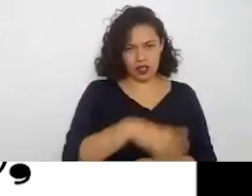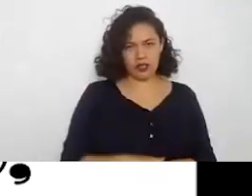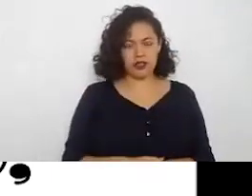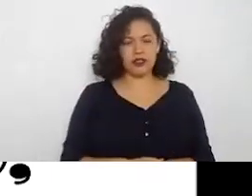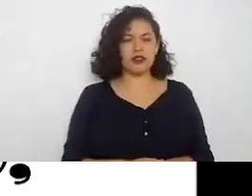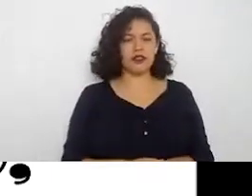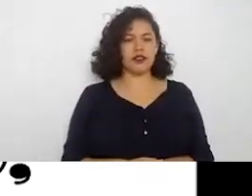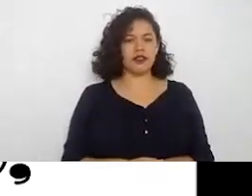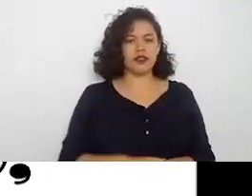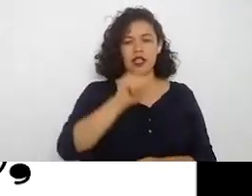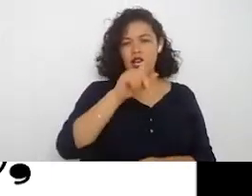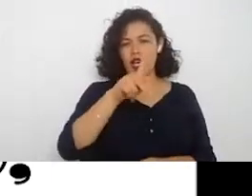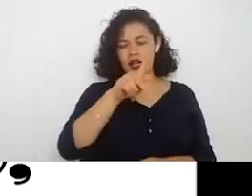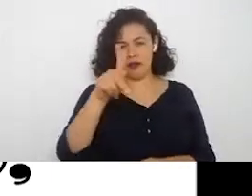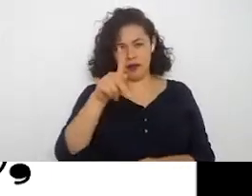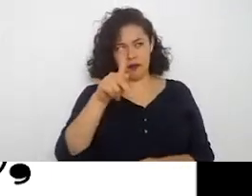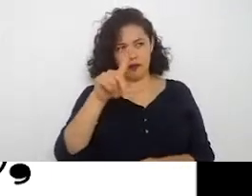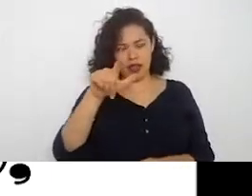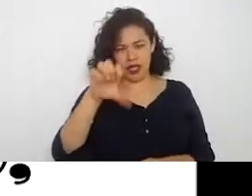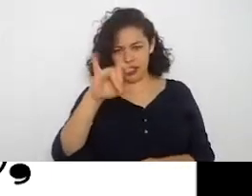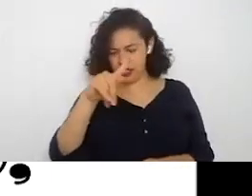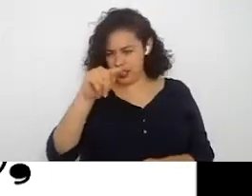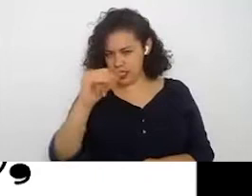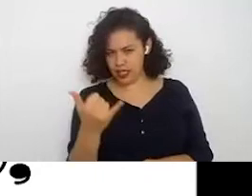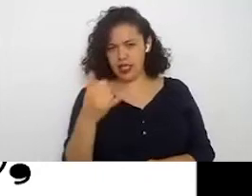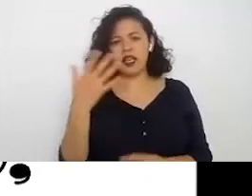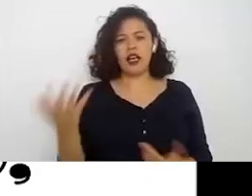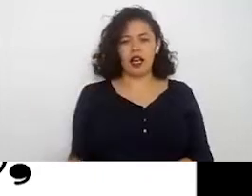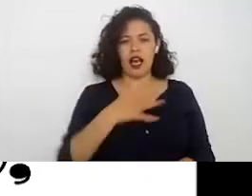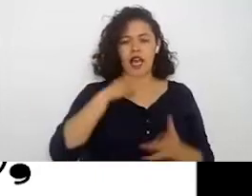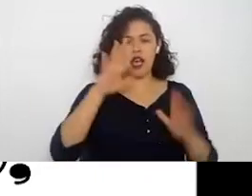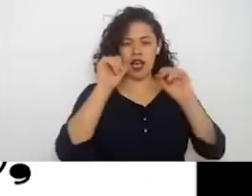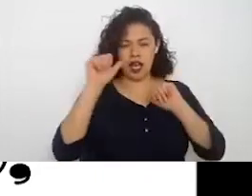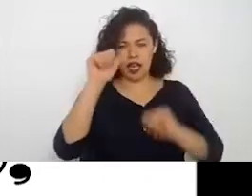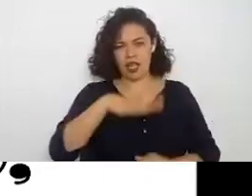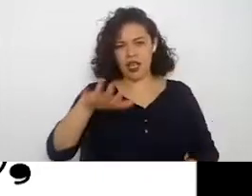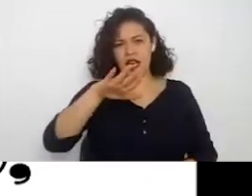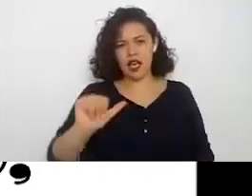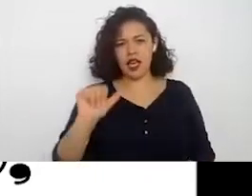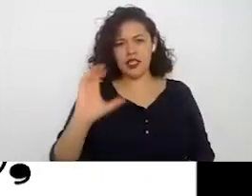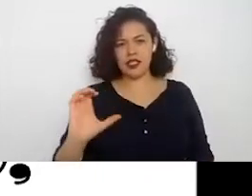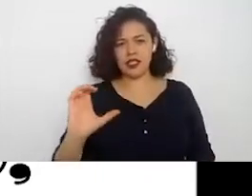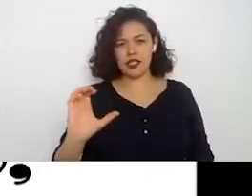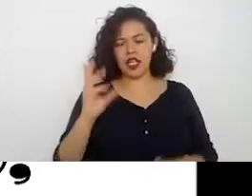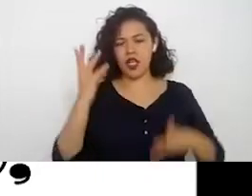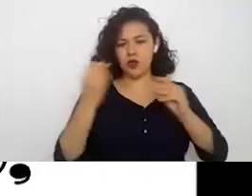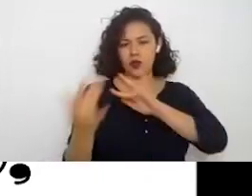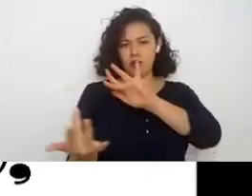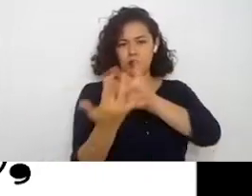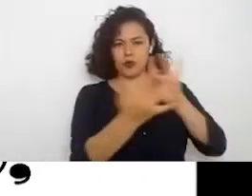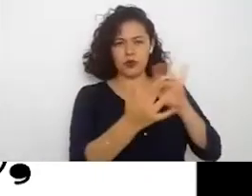el Appleseed, son una asociación civil con muchísimo, con esta red de abono,